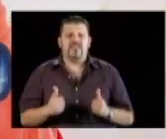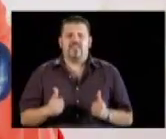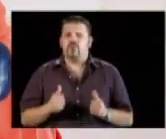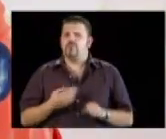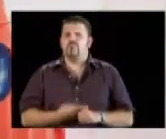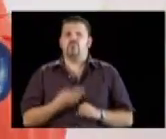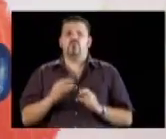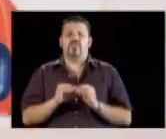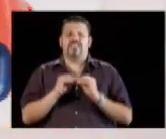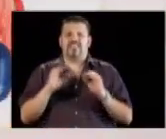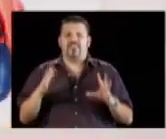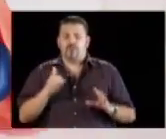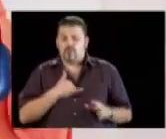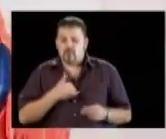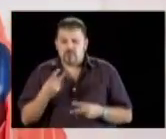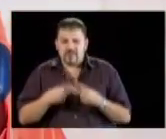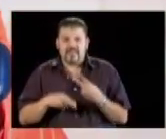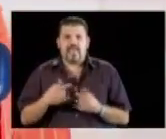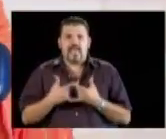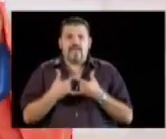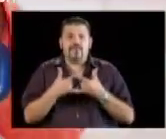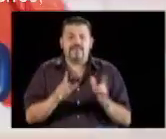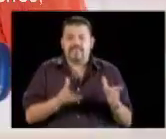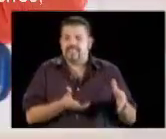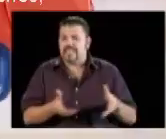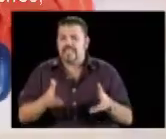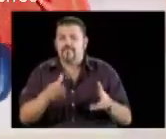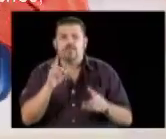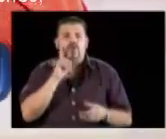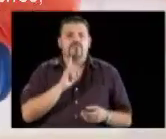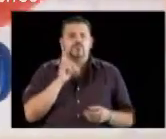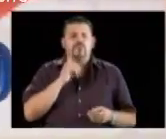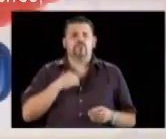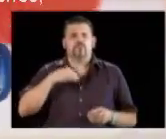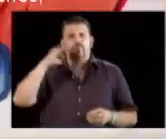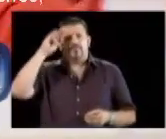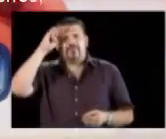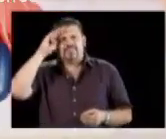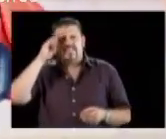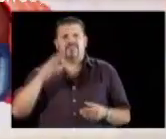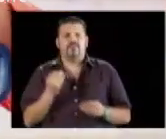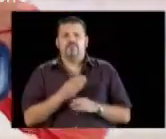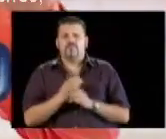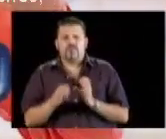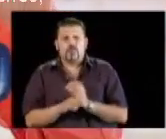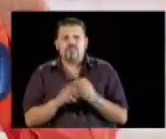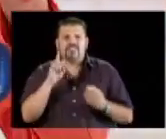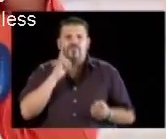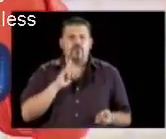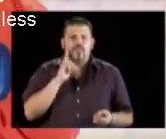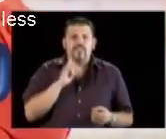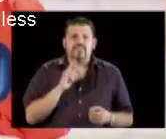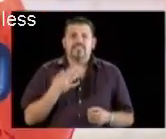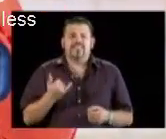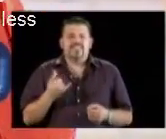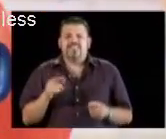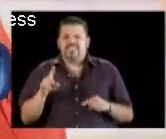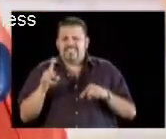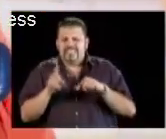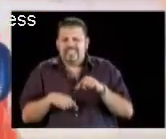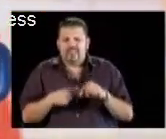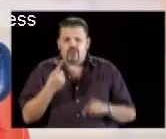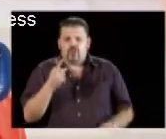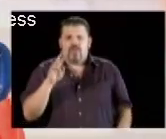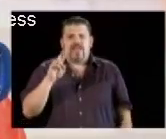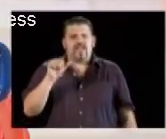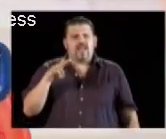abrirles el camino a las mujeres. Yo visualizaba el camino con muchas ramas, muchas piedras, y yo decía, si quito una sola